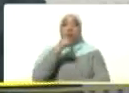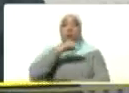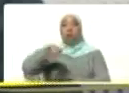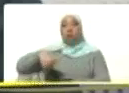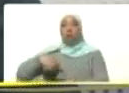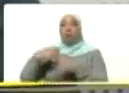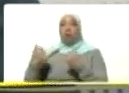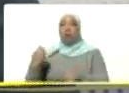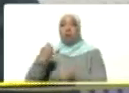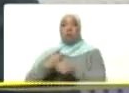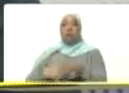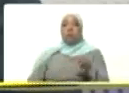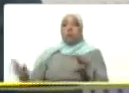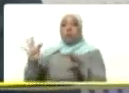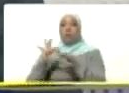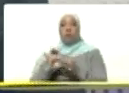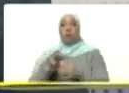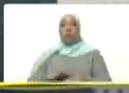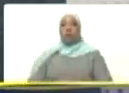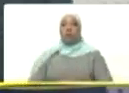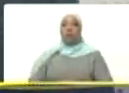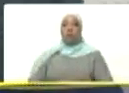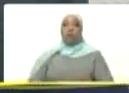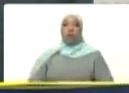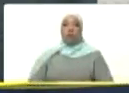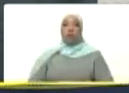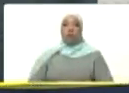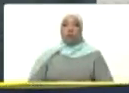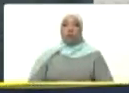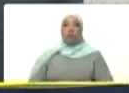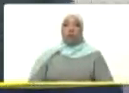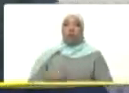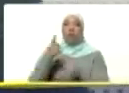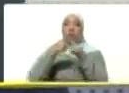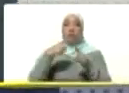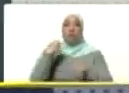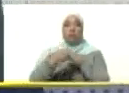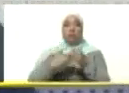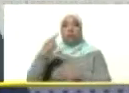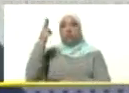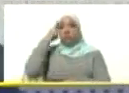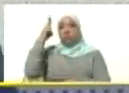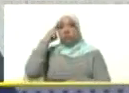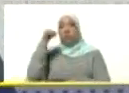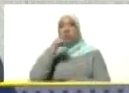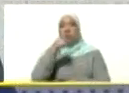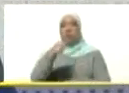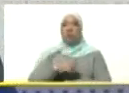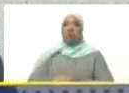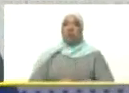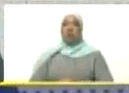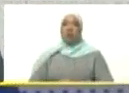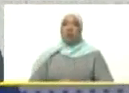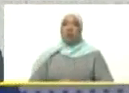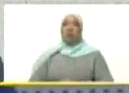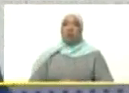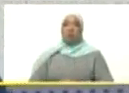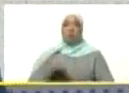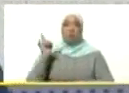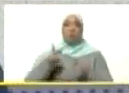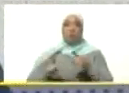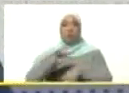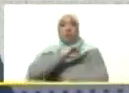duda están unidos. For various reasons, por distintas razones. Some are more fragile and vulnerable. Algunos son